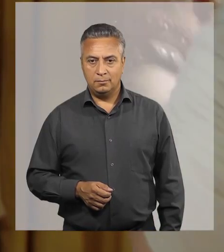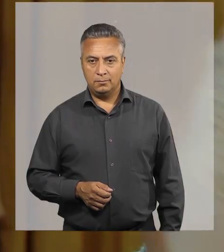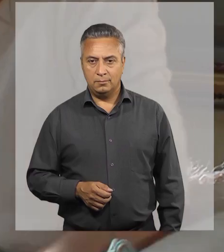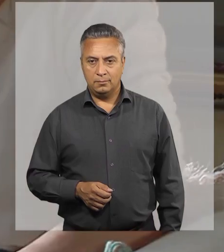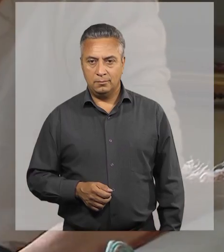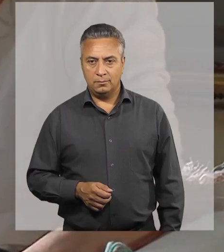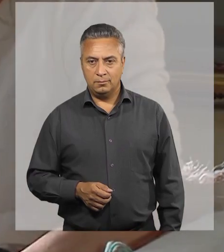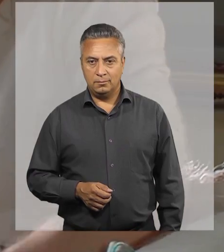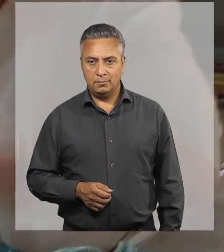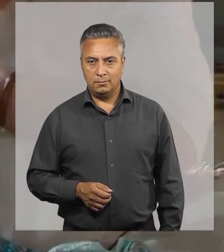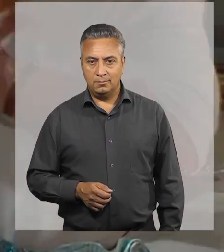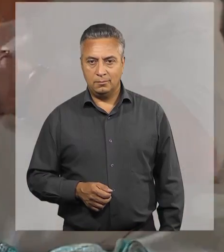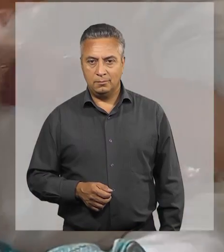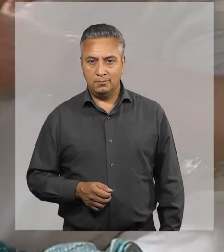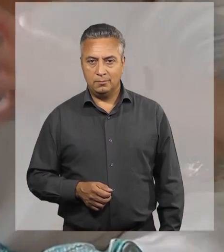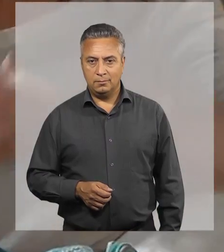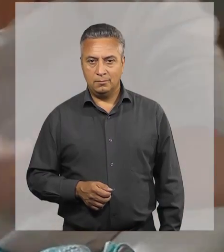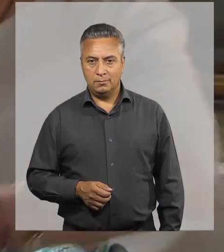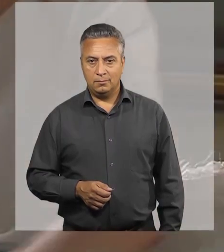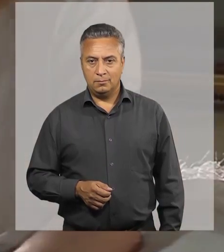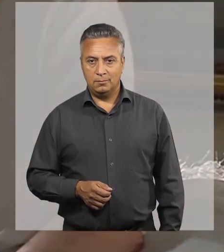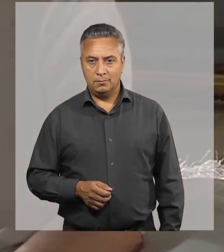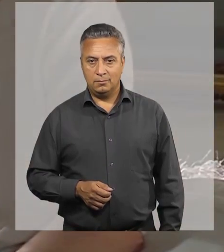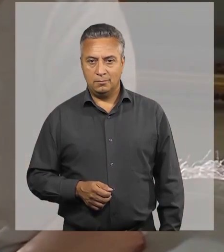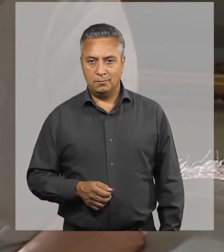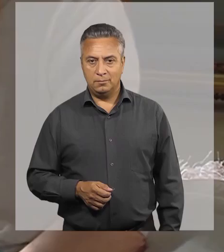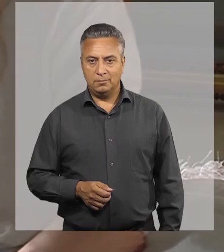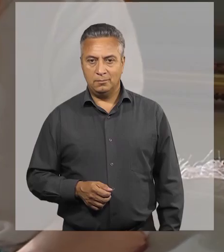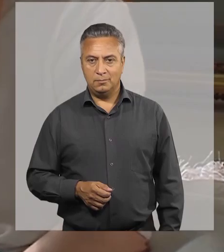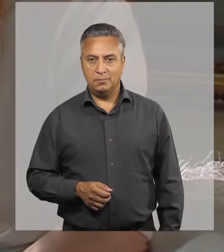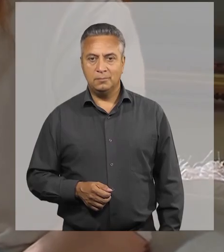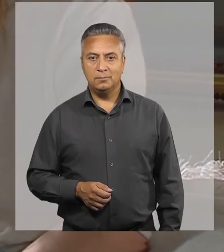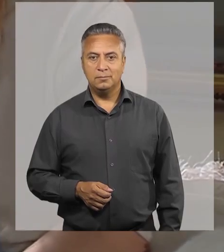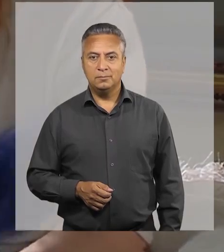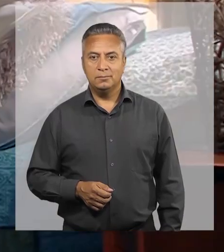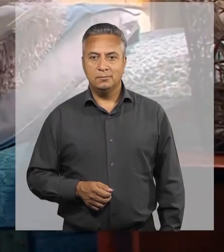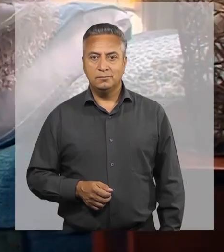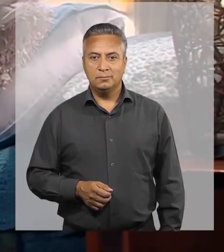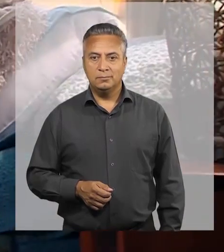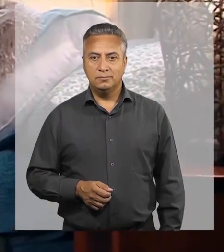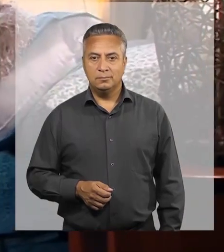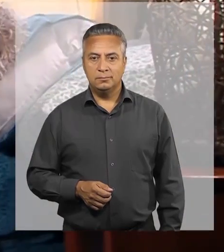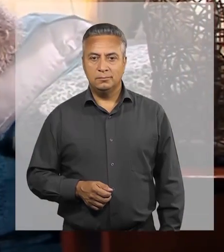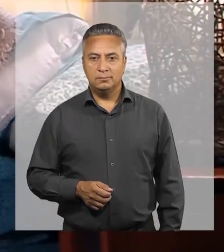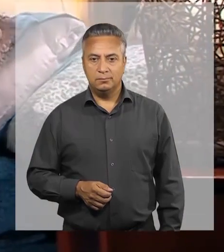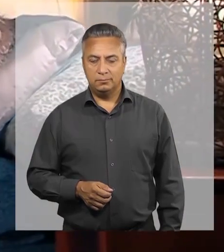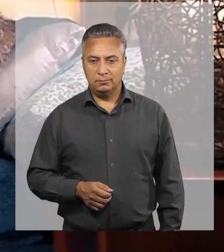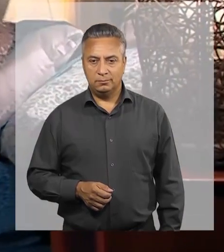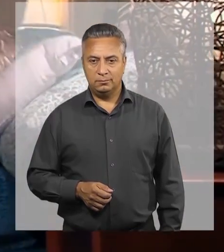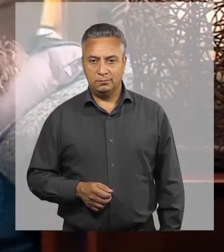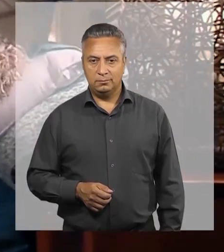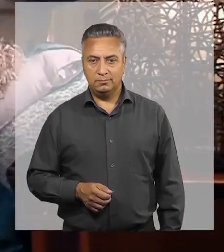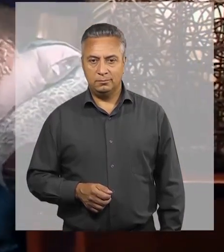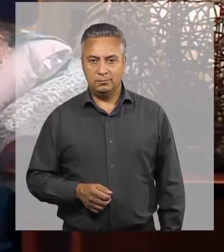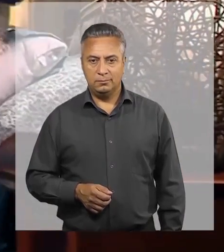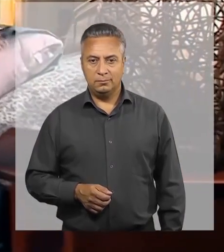Te amamos, pero con todo el corazón. Por acá, dame un abrazo.